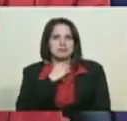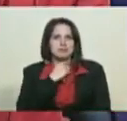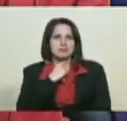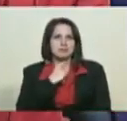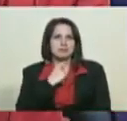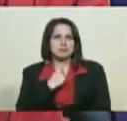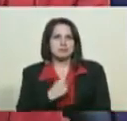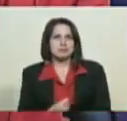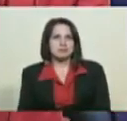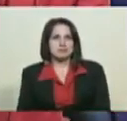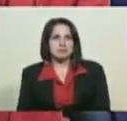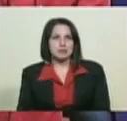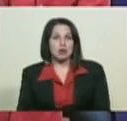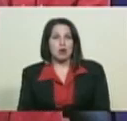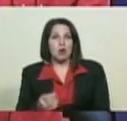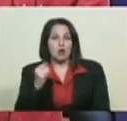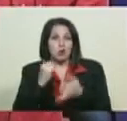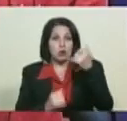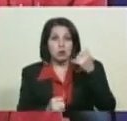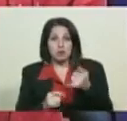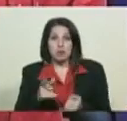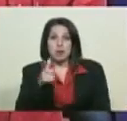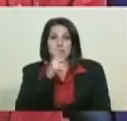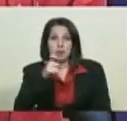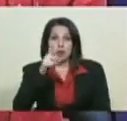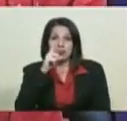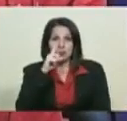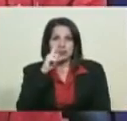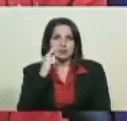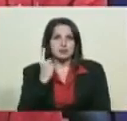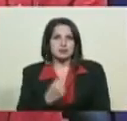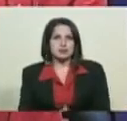favor. Última pregunta, Lisandro Rojas, de Lleveca de Mundial.